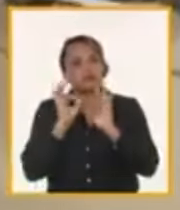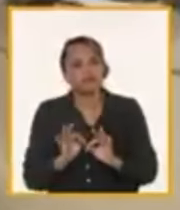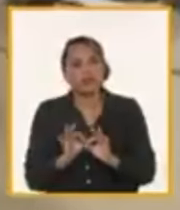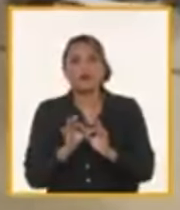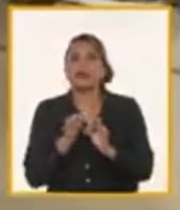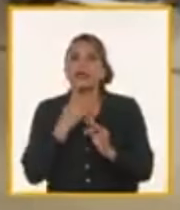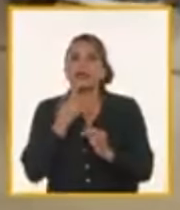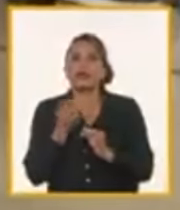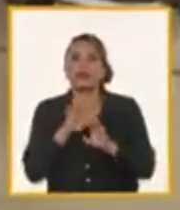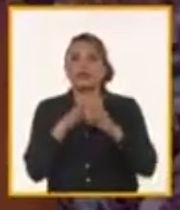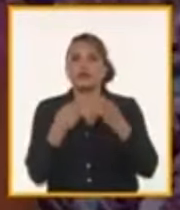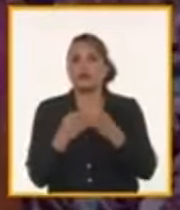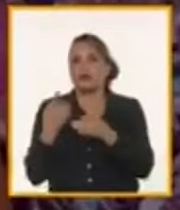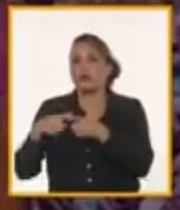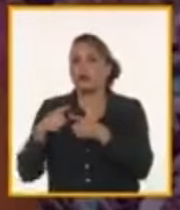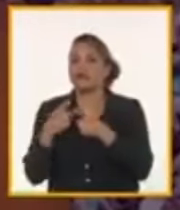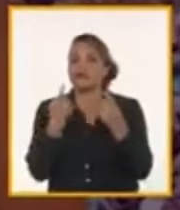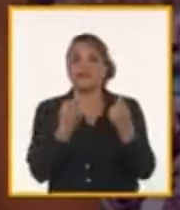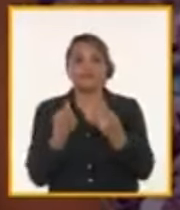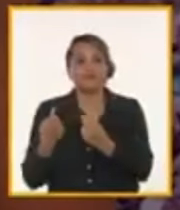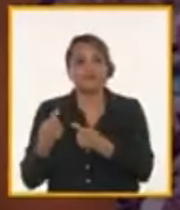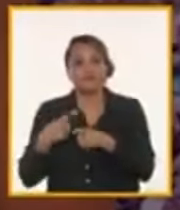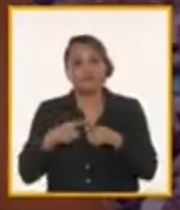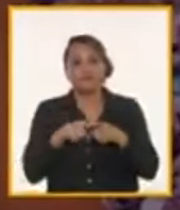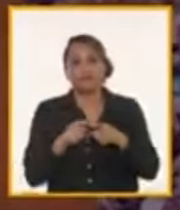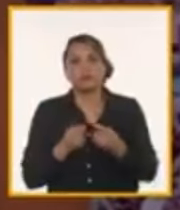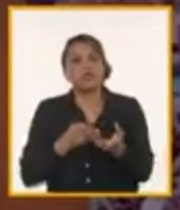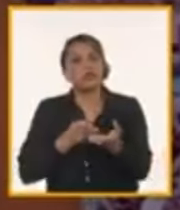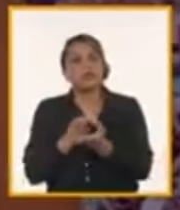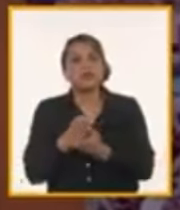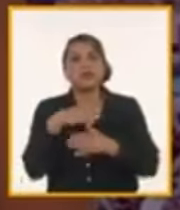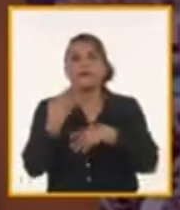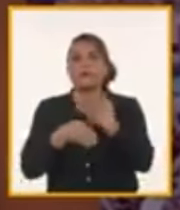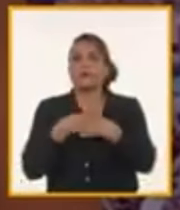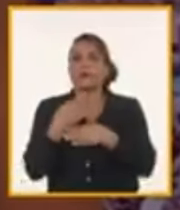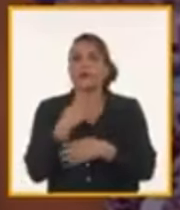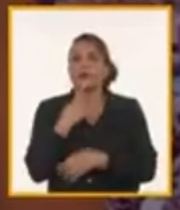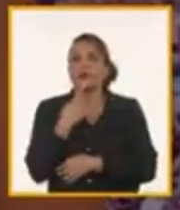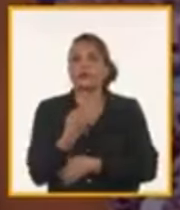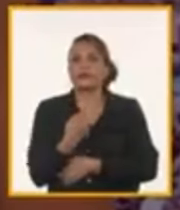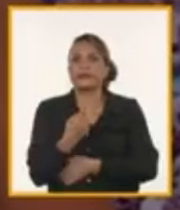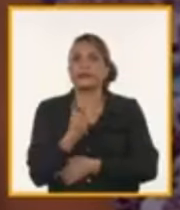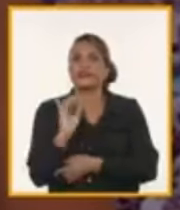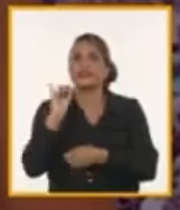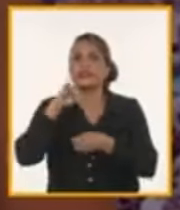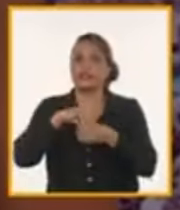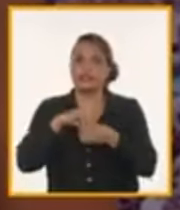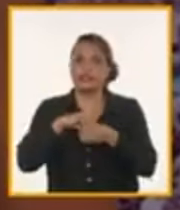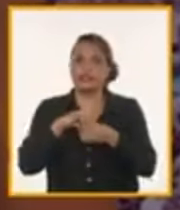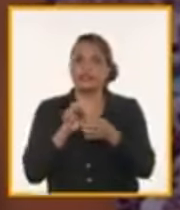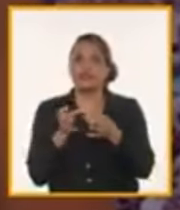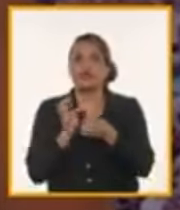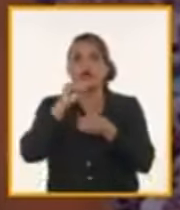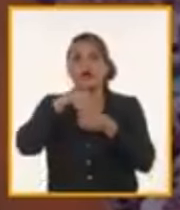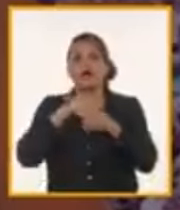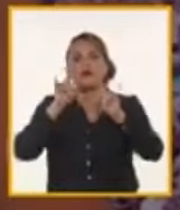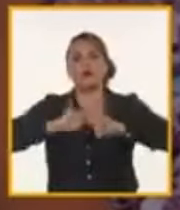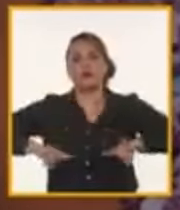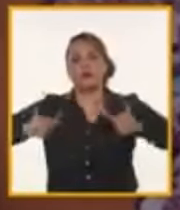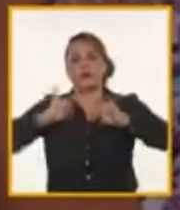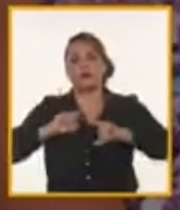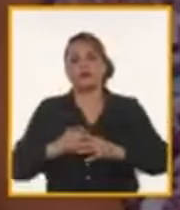logísticos persisten algunos problemas relacionados con el ingreso nosotros estamos entonces